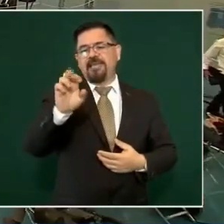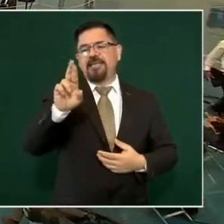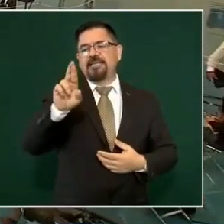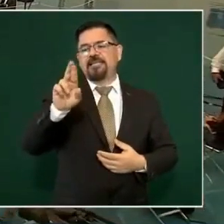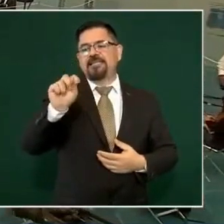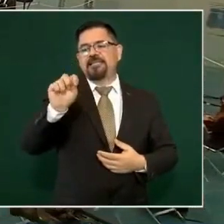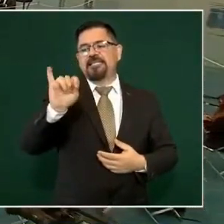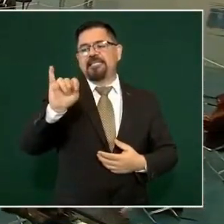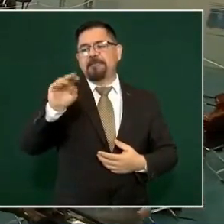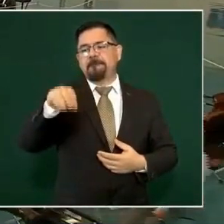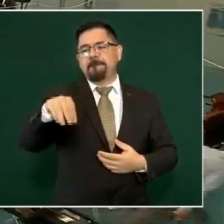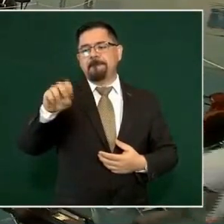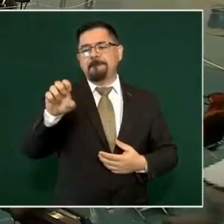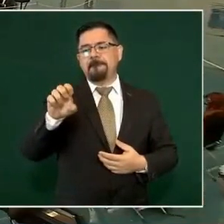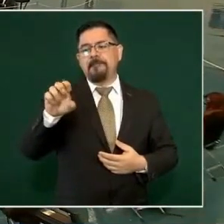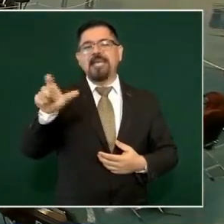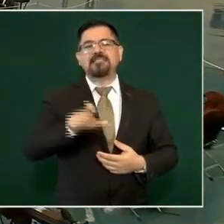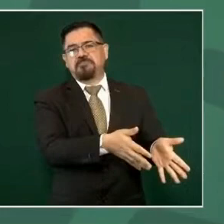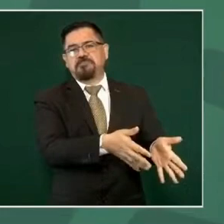Bueno,